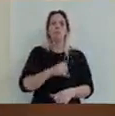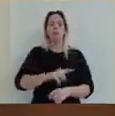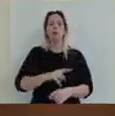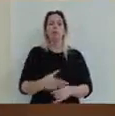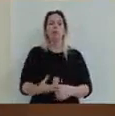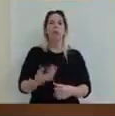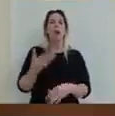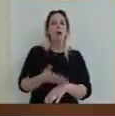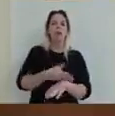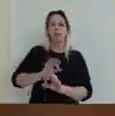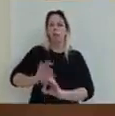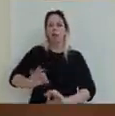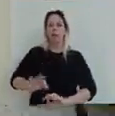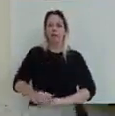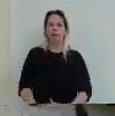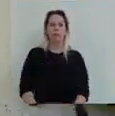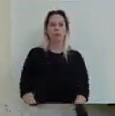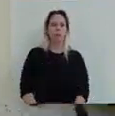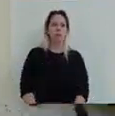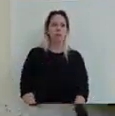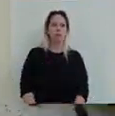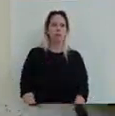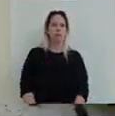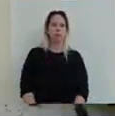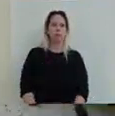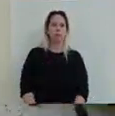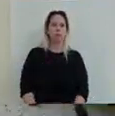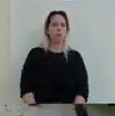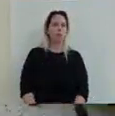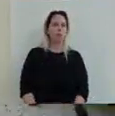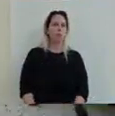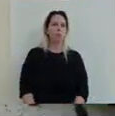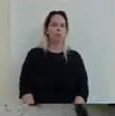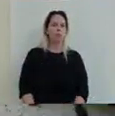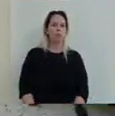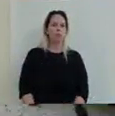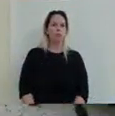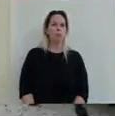la... ¿Se leyó? Sí. Bueno. Se lee de nuevo. Sí.